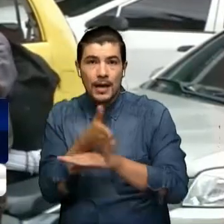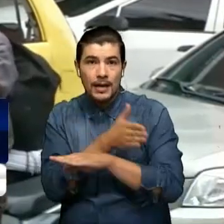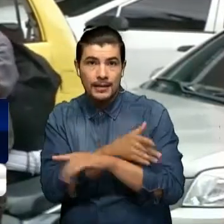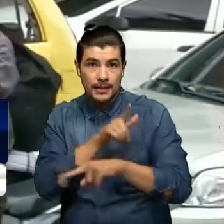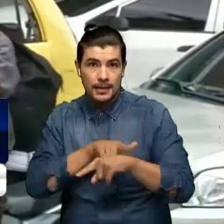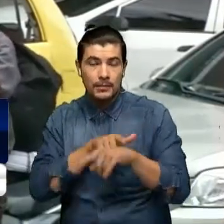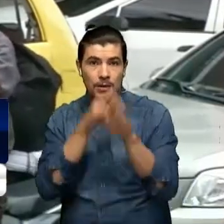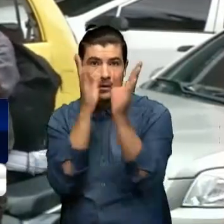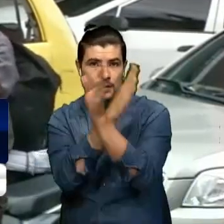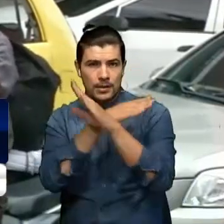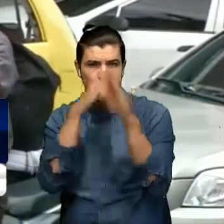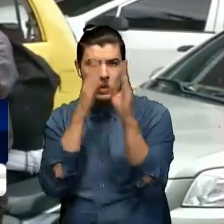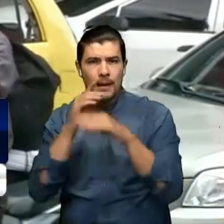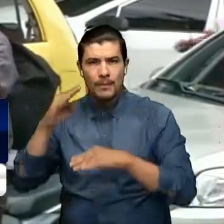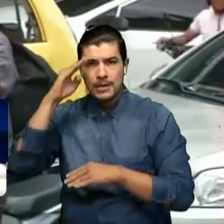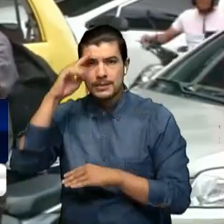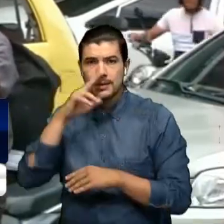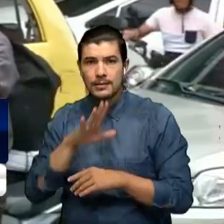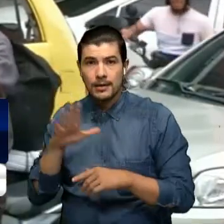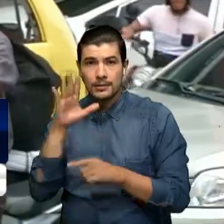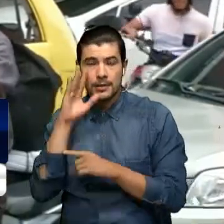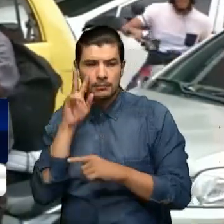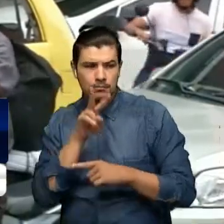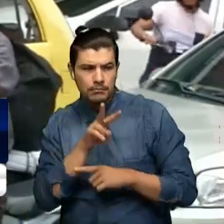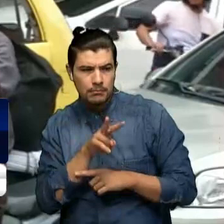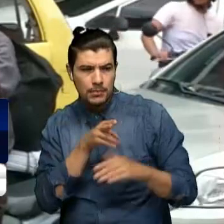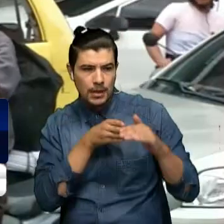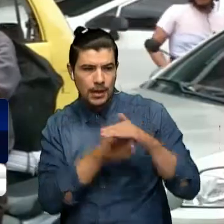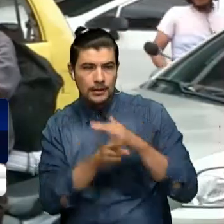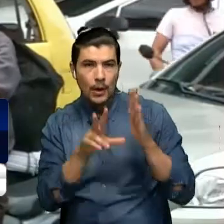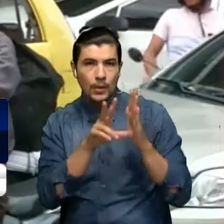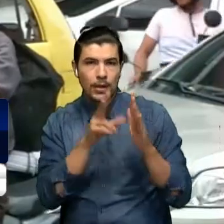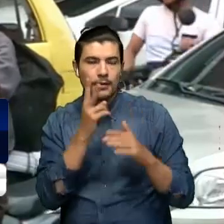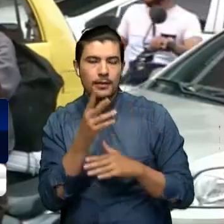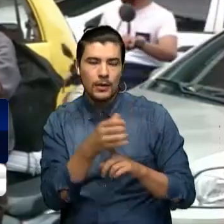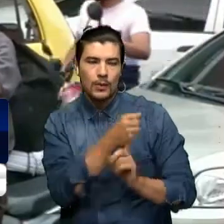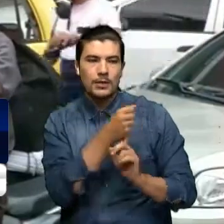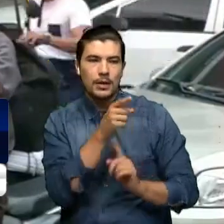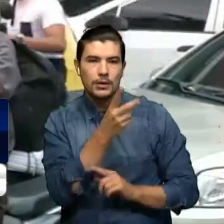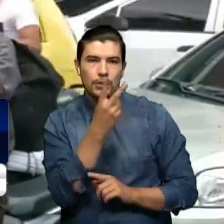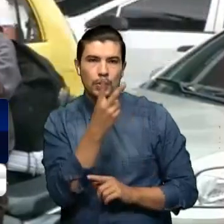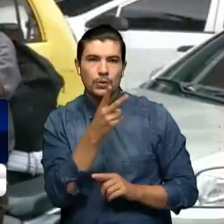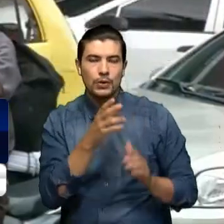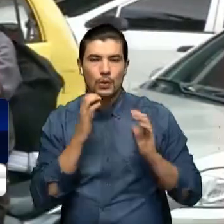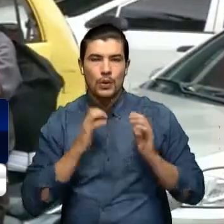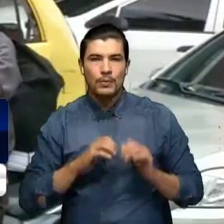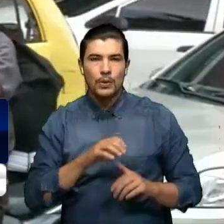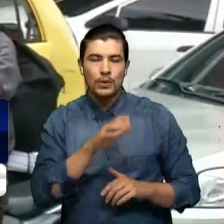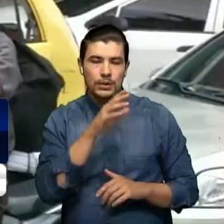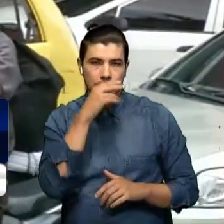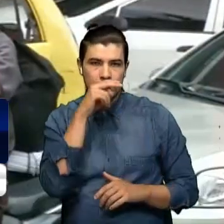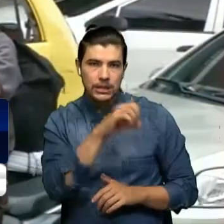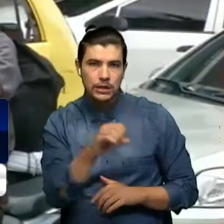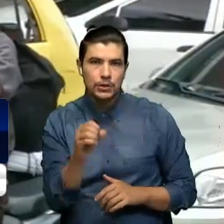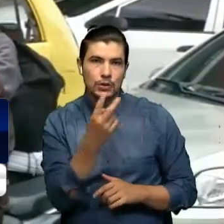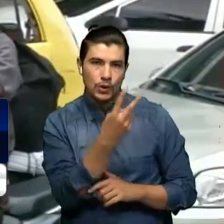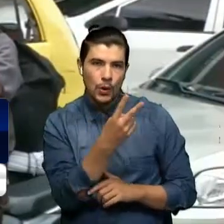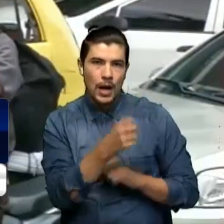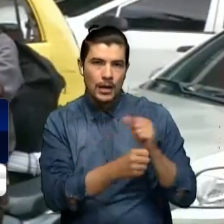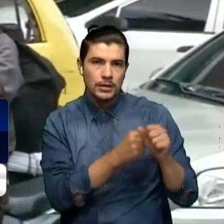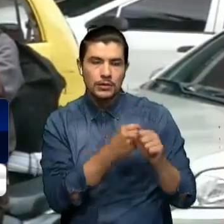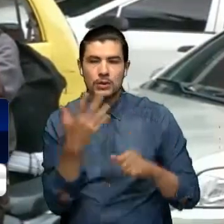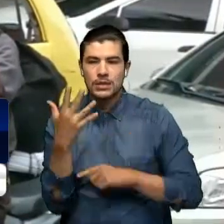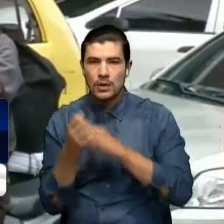la policía yo sobre la cama de un hotel los cuerpos de dos niños de cinco y dos años eso puesto que aparentemente su madre